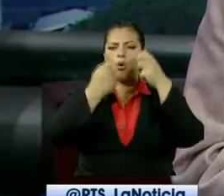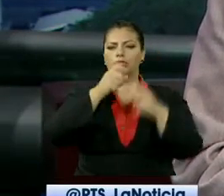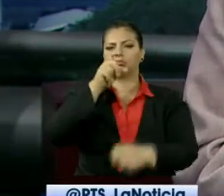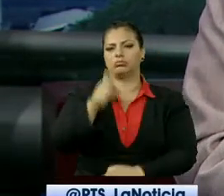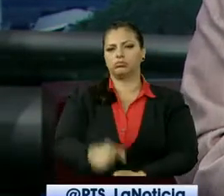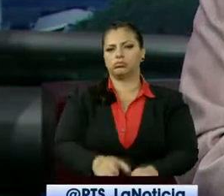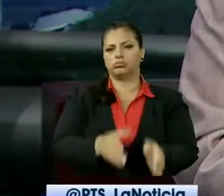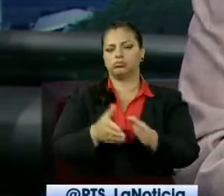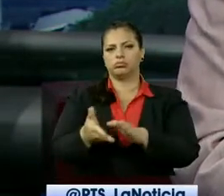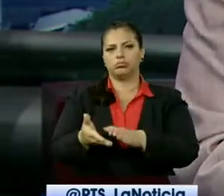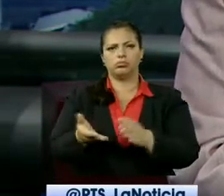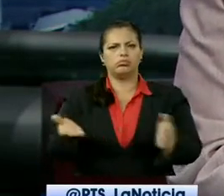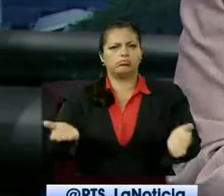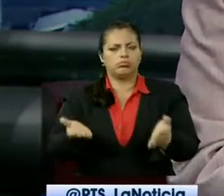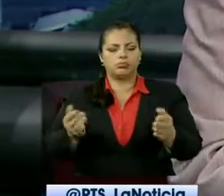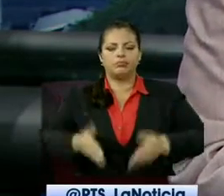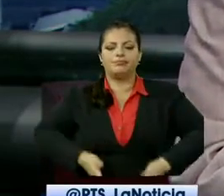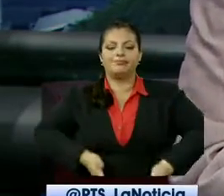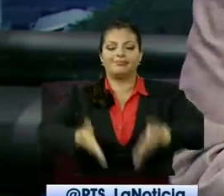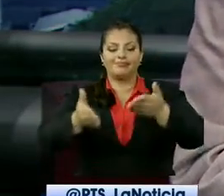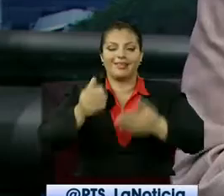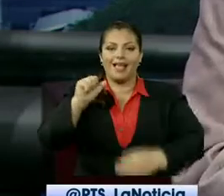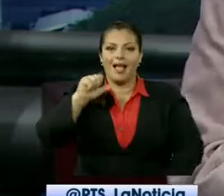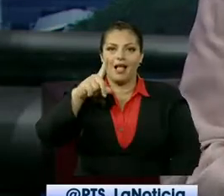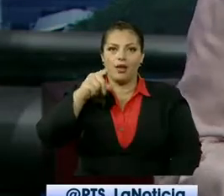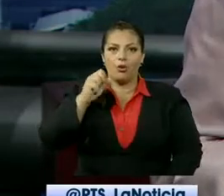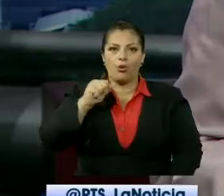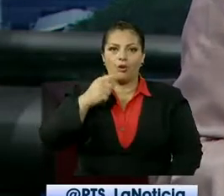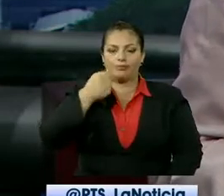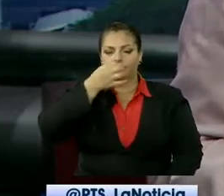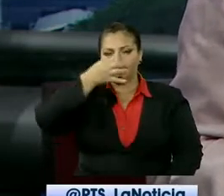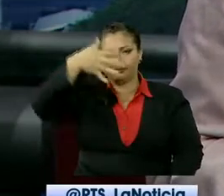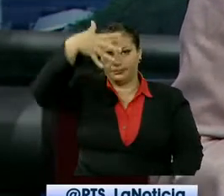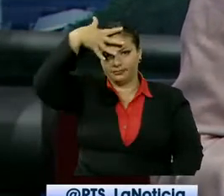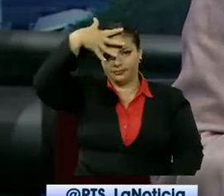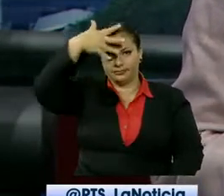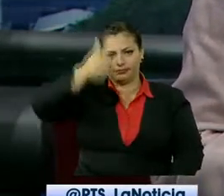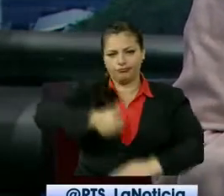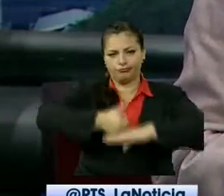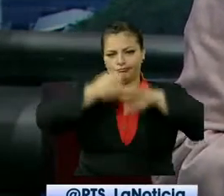Domingo. De momento se investigan las causas de este accidente.